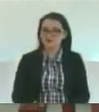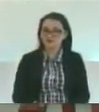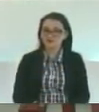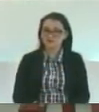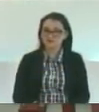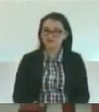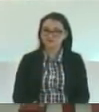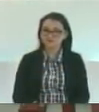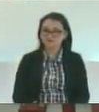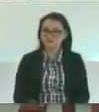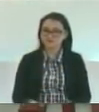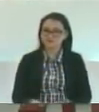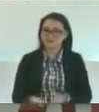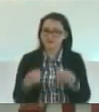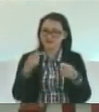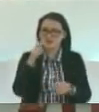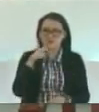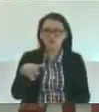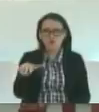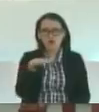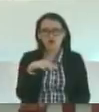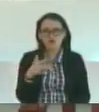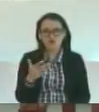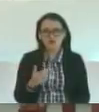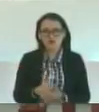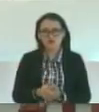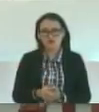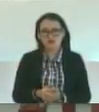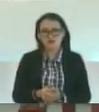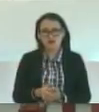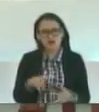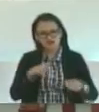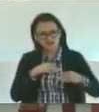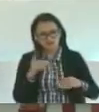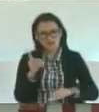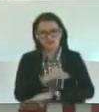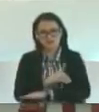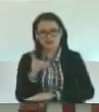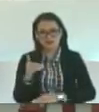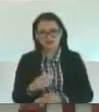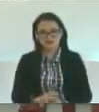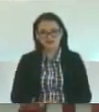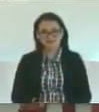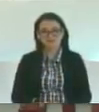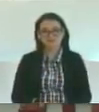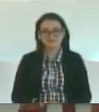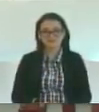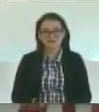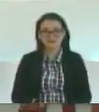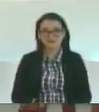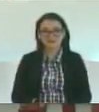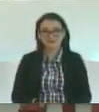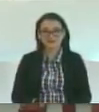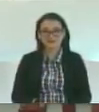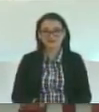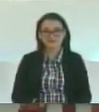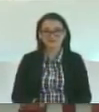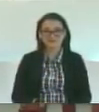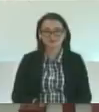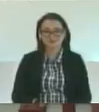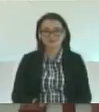Es una ofensa a la gente. O sea, que la gente se cala un dictador. Son tan tontos que se cala una